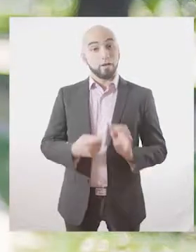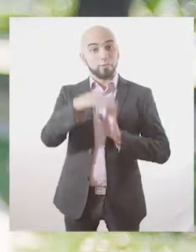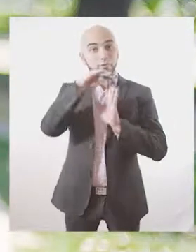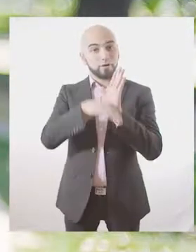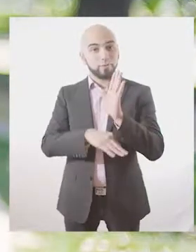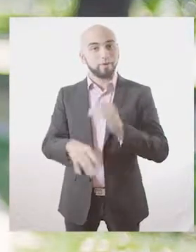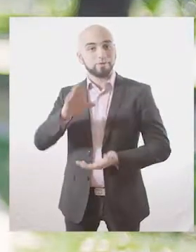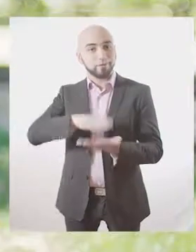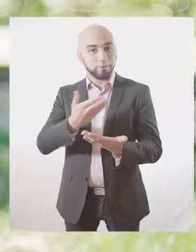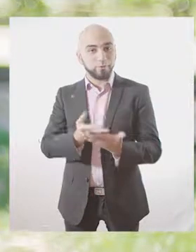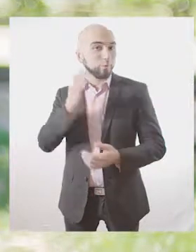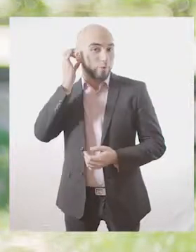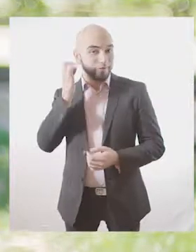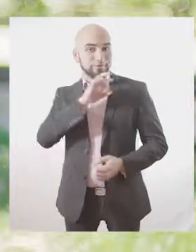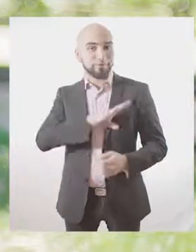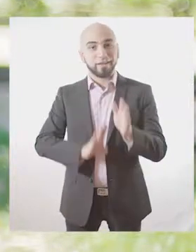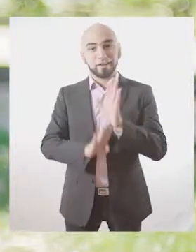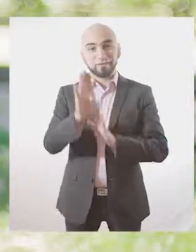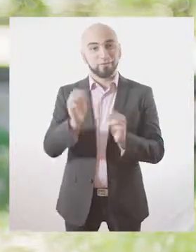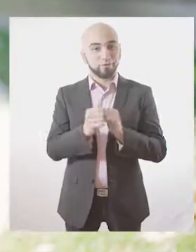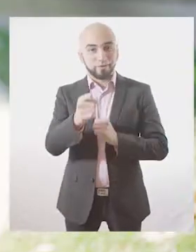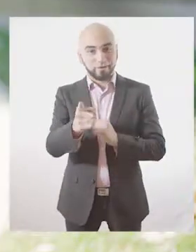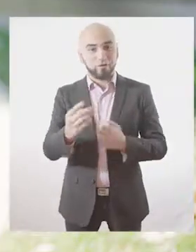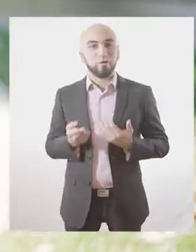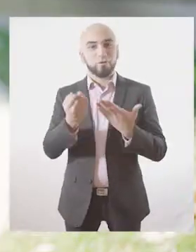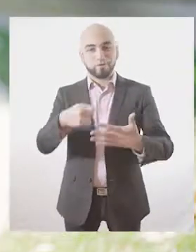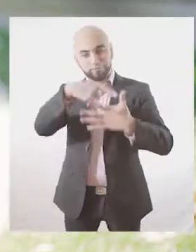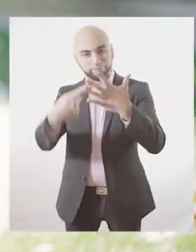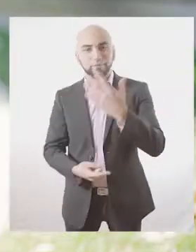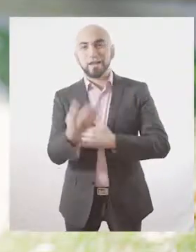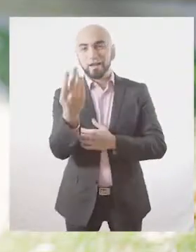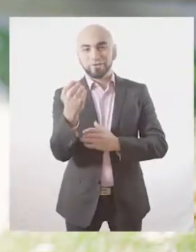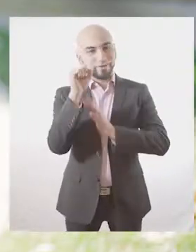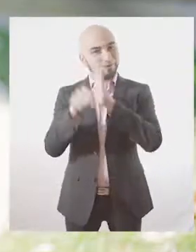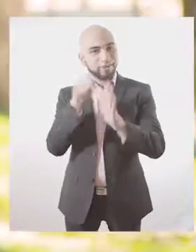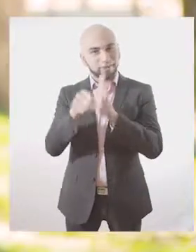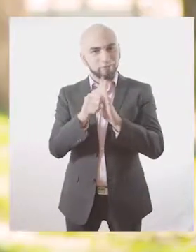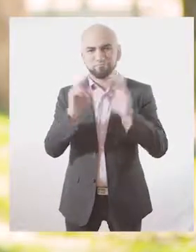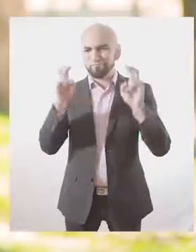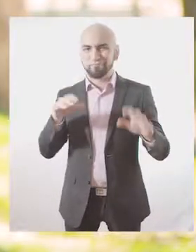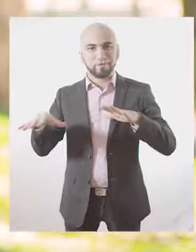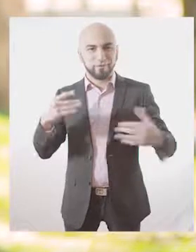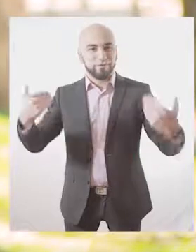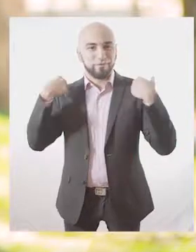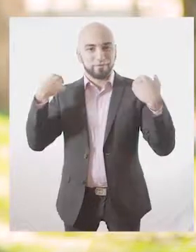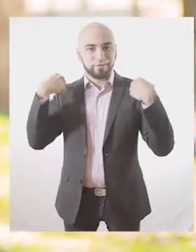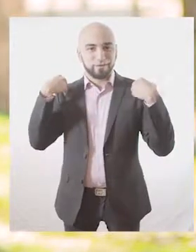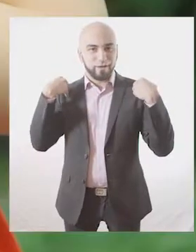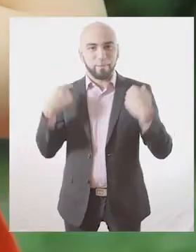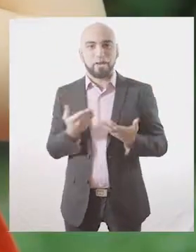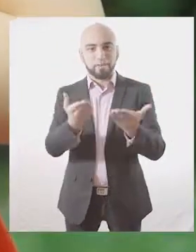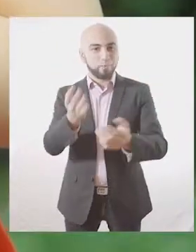El Programa de Salud de la Mujer y Chile Crece Contigo ofrecen esta serie de 14 videos de actividad física y ejercicios para